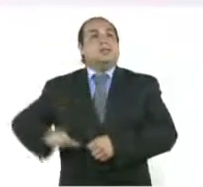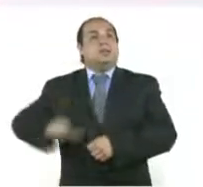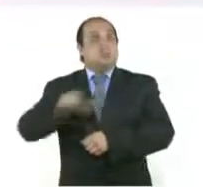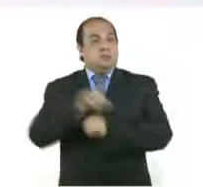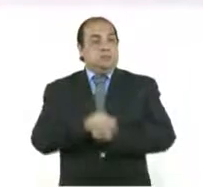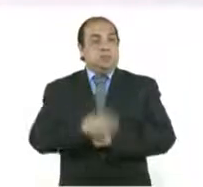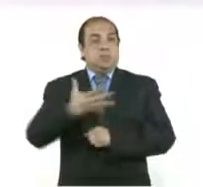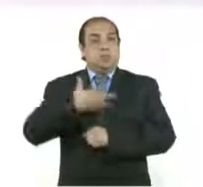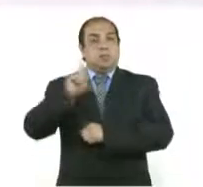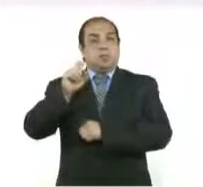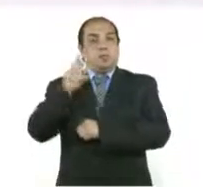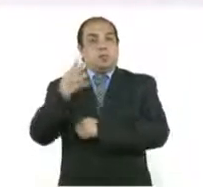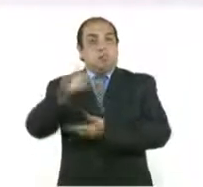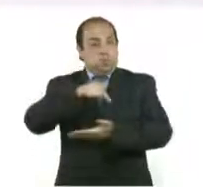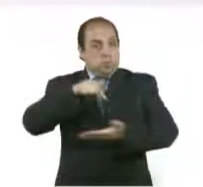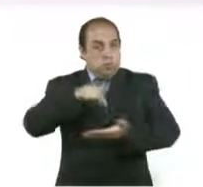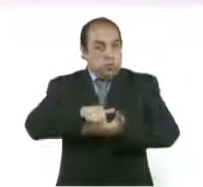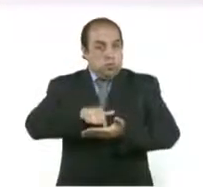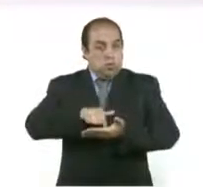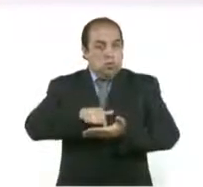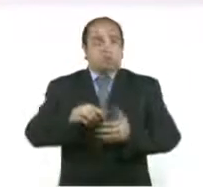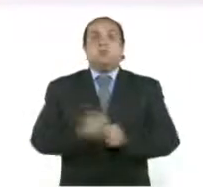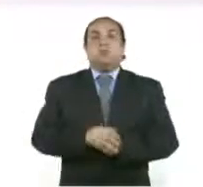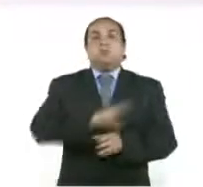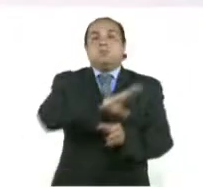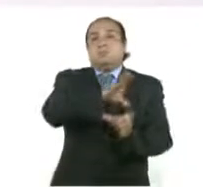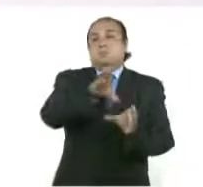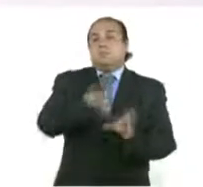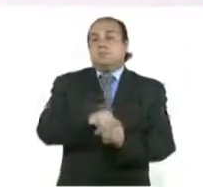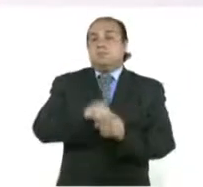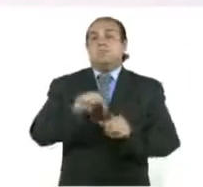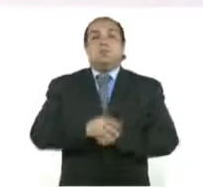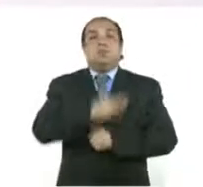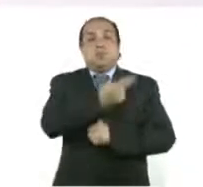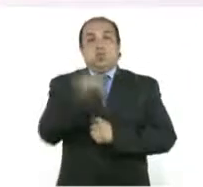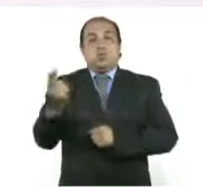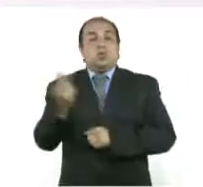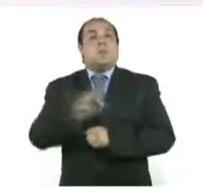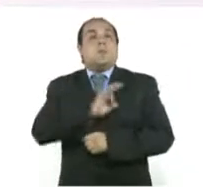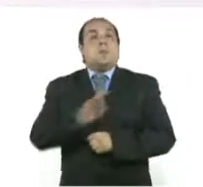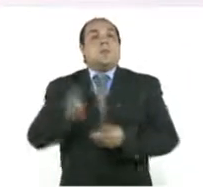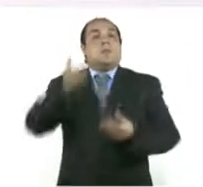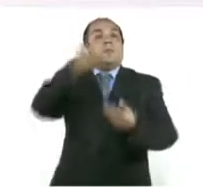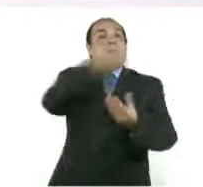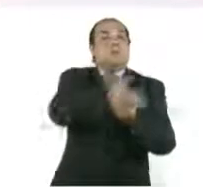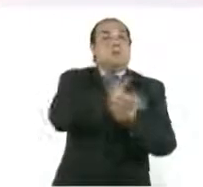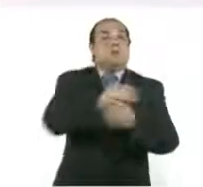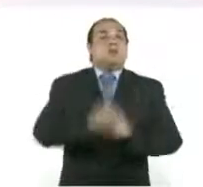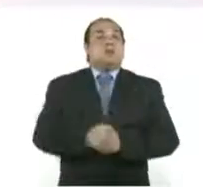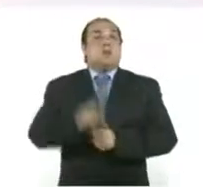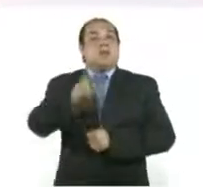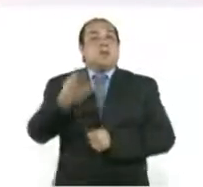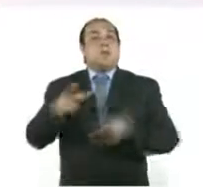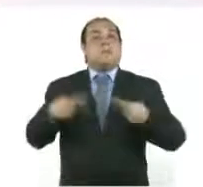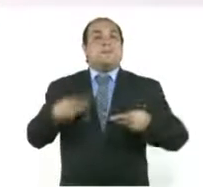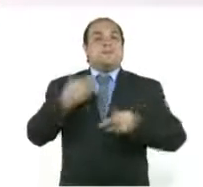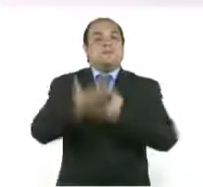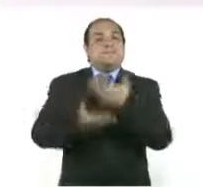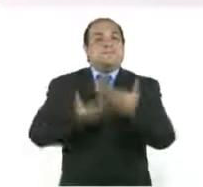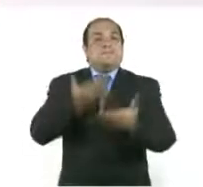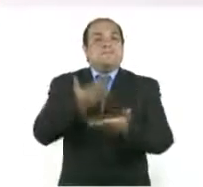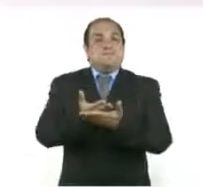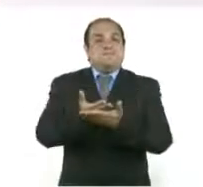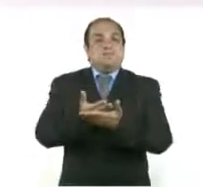de 24 puntos en donde pueden acudir ustedes y donde serán recibidos por los servidores de la Nación para realizar